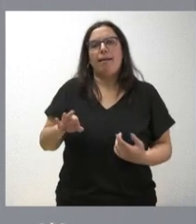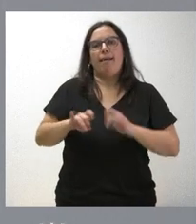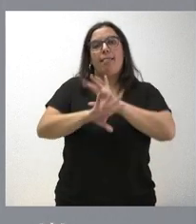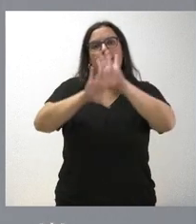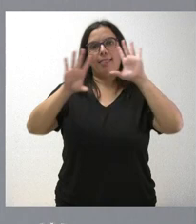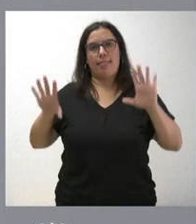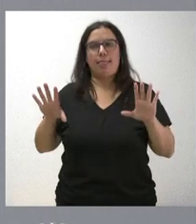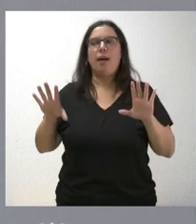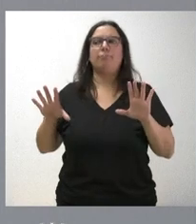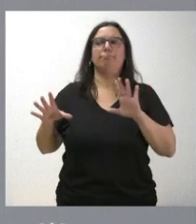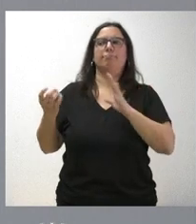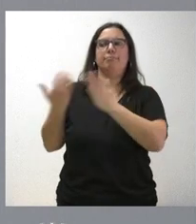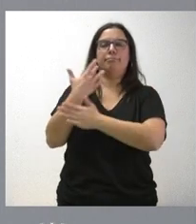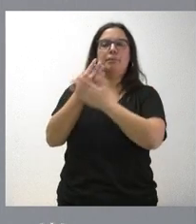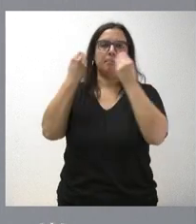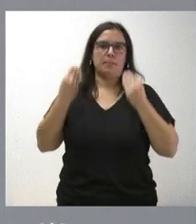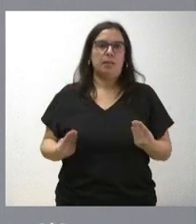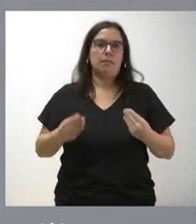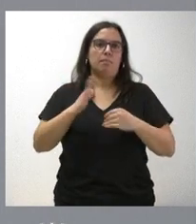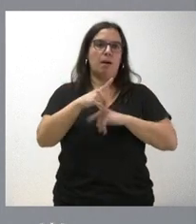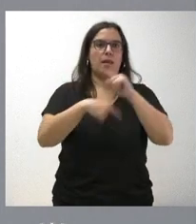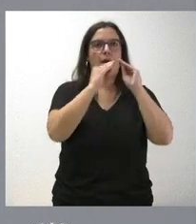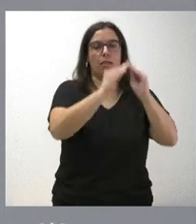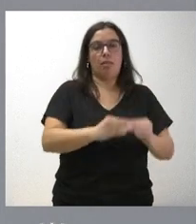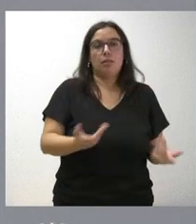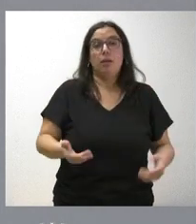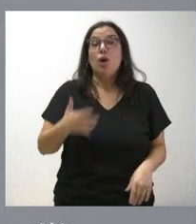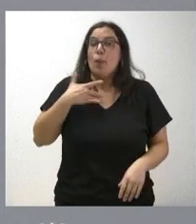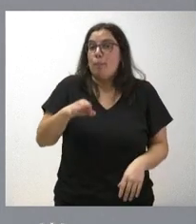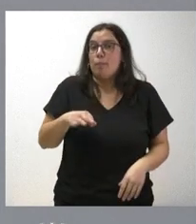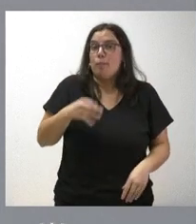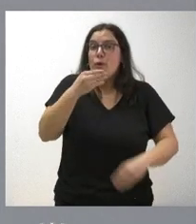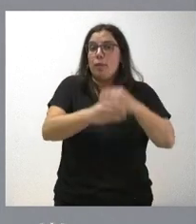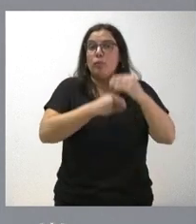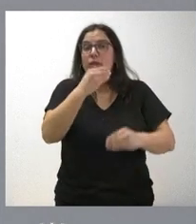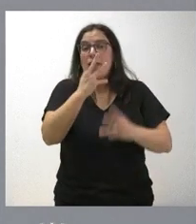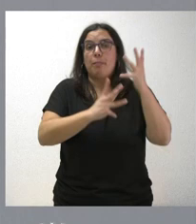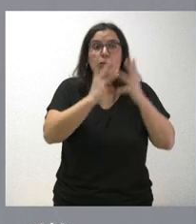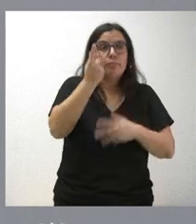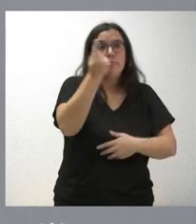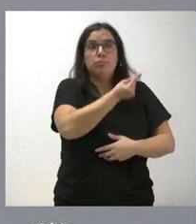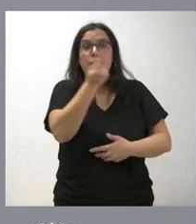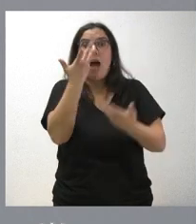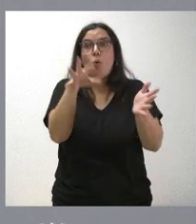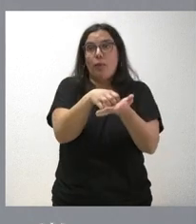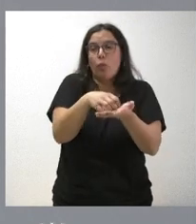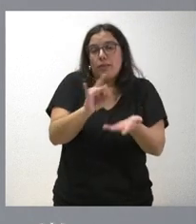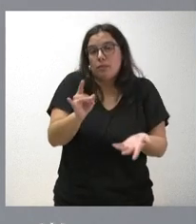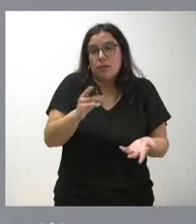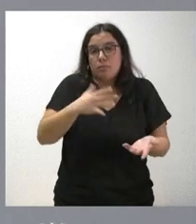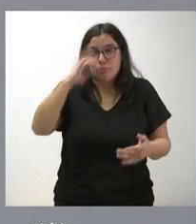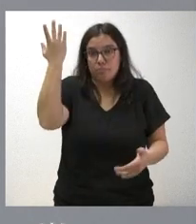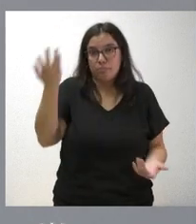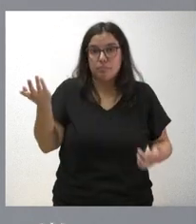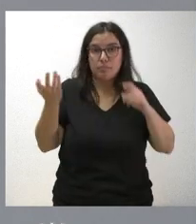las incertidumbres que hay en este momento que podríamos hacer un presupuesto a pesar de todas las incertidumbres pues podríamos porque un